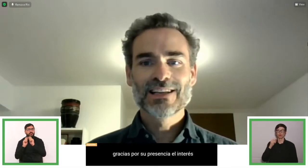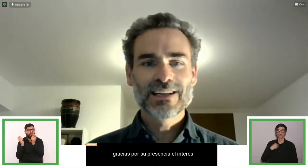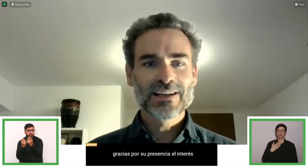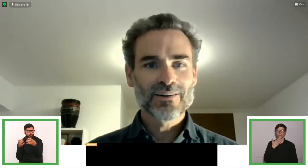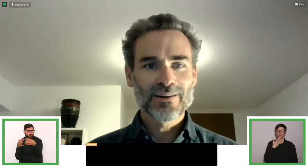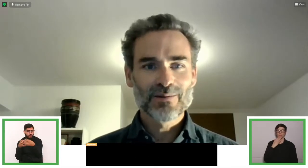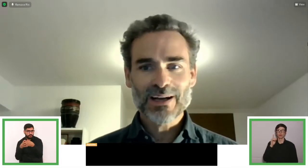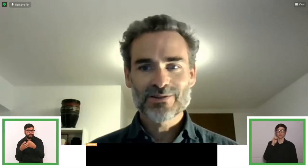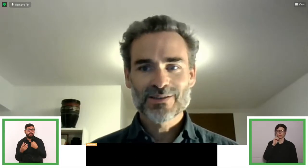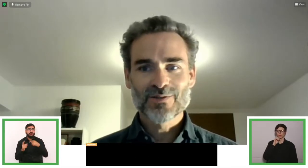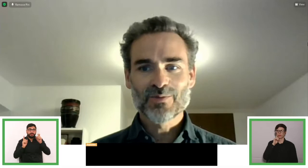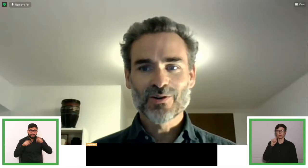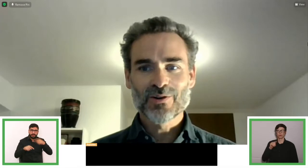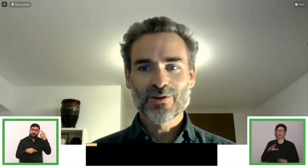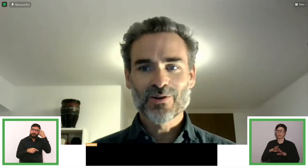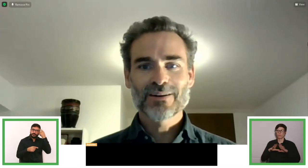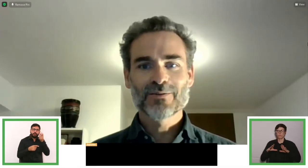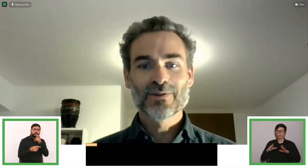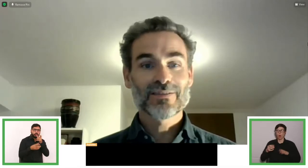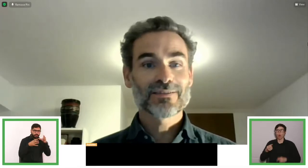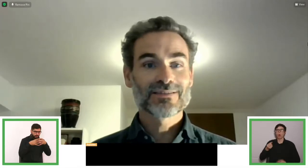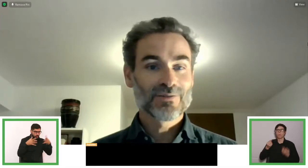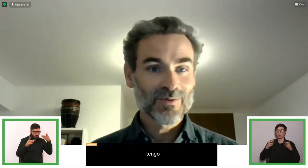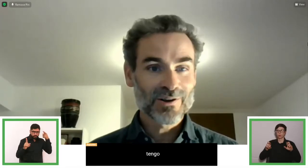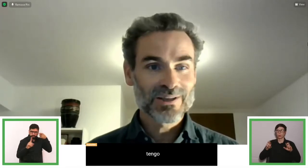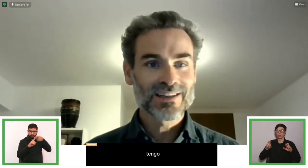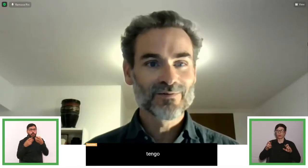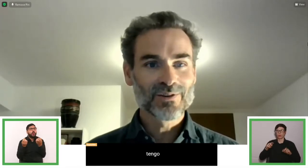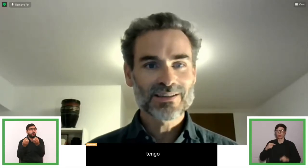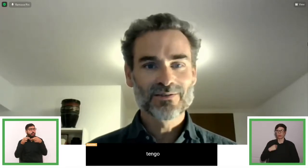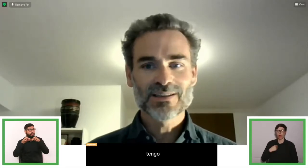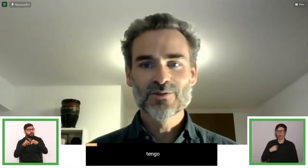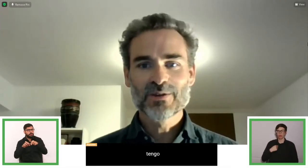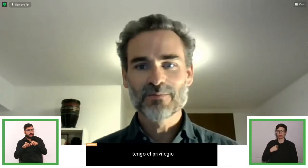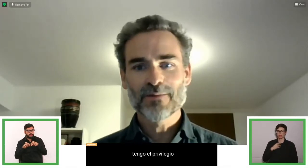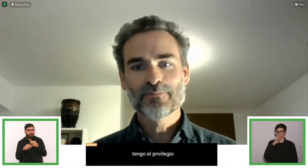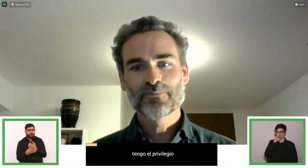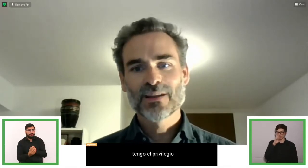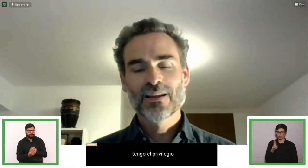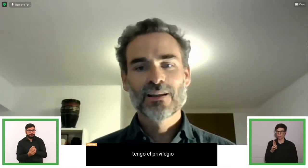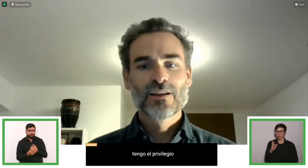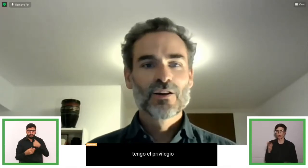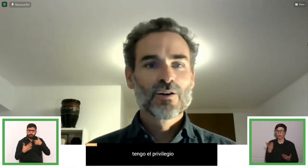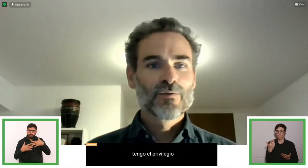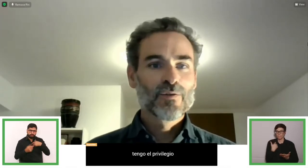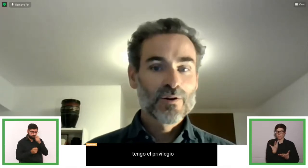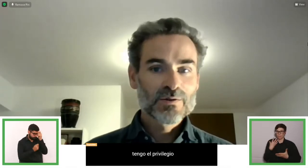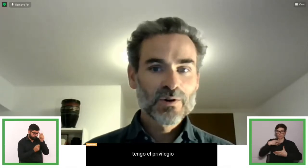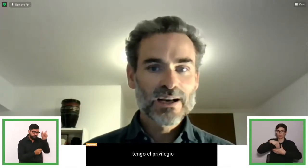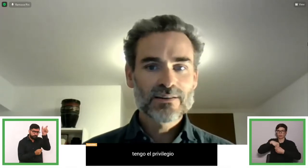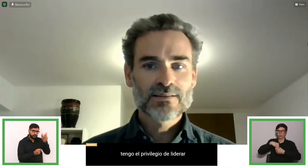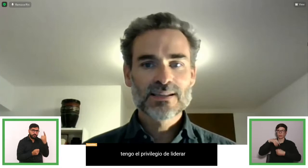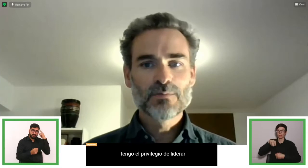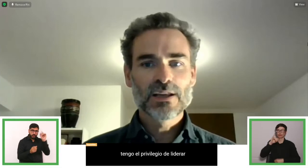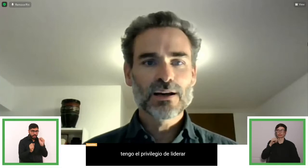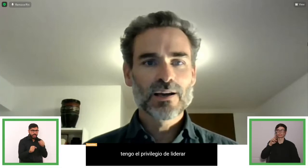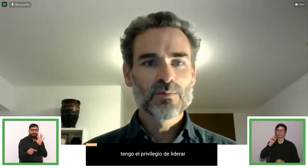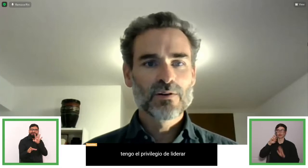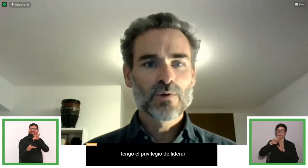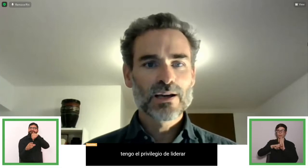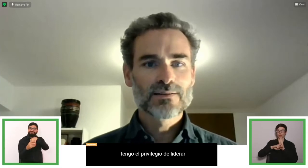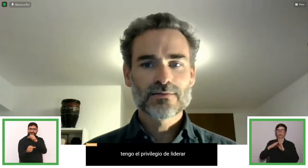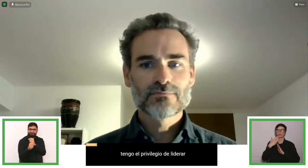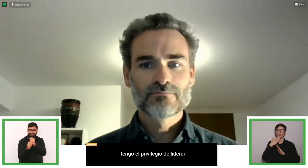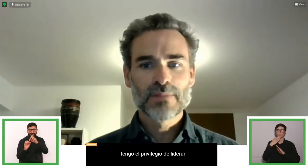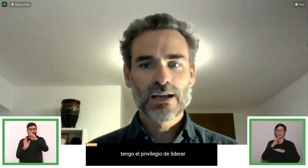el privilegio de estar liderando el programa de Impact Transfer con Zero Project y la Fundación Descúbreme.